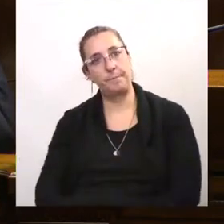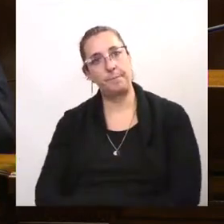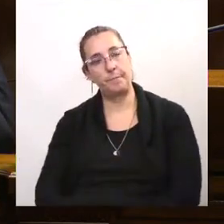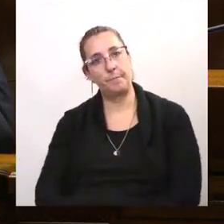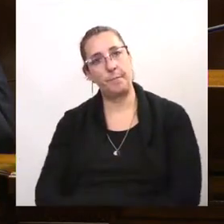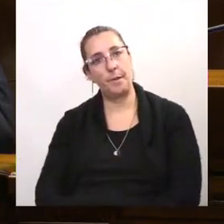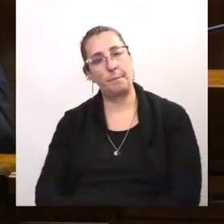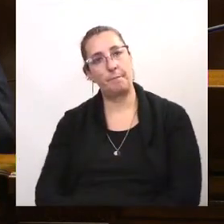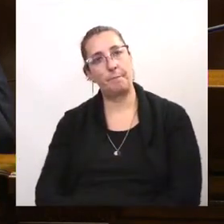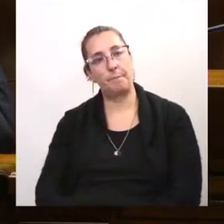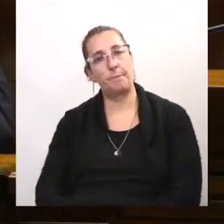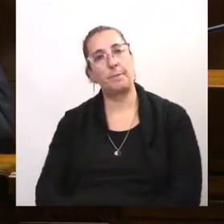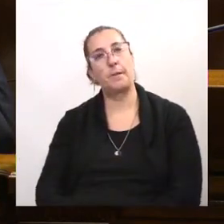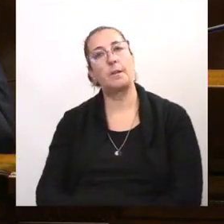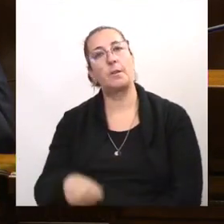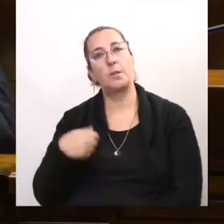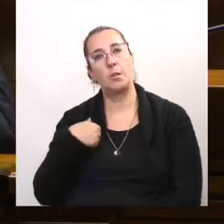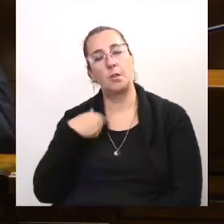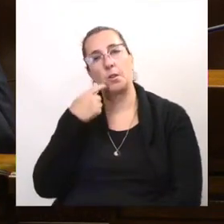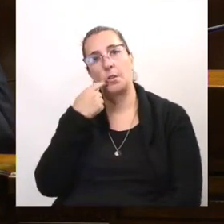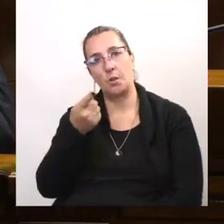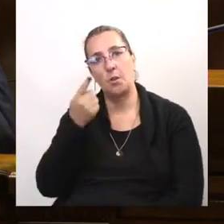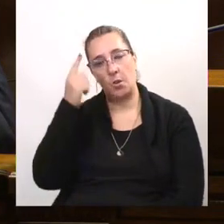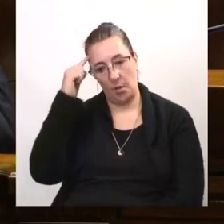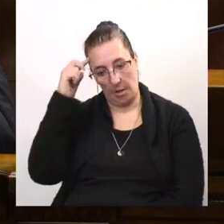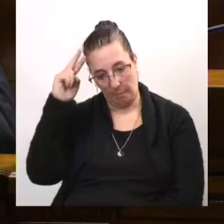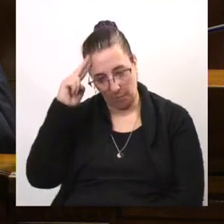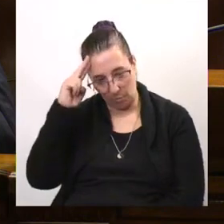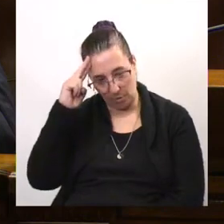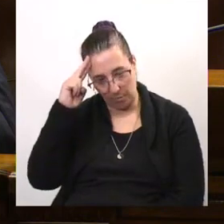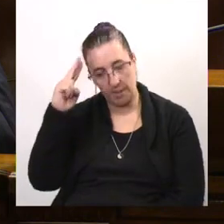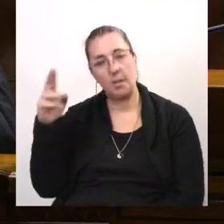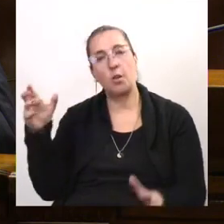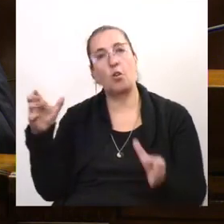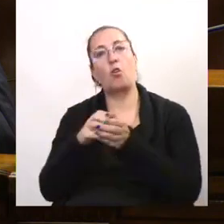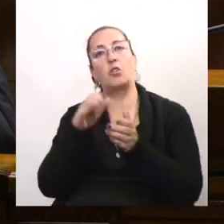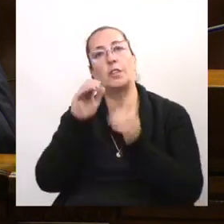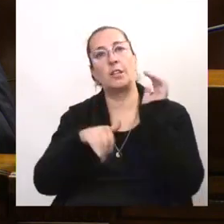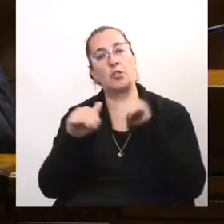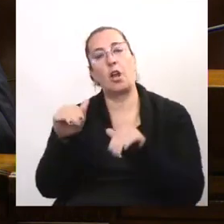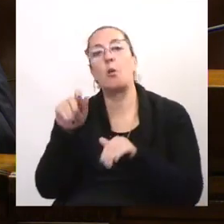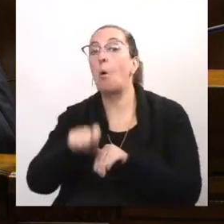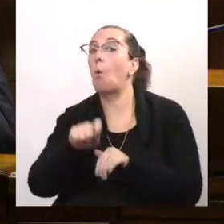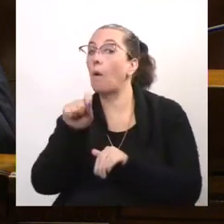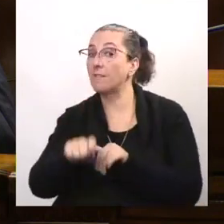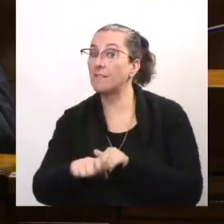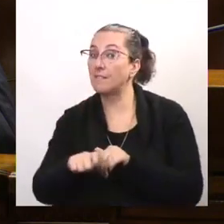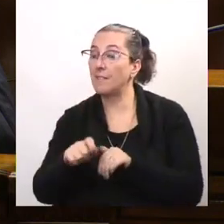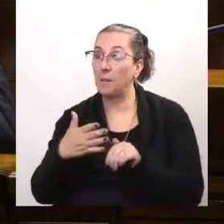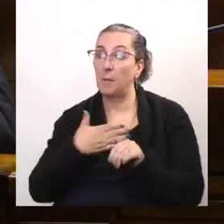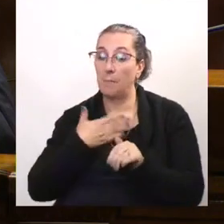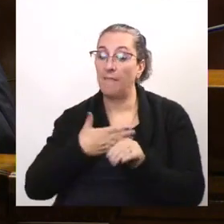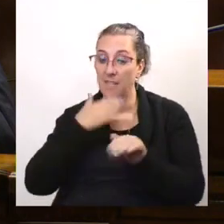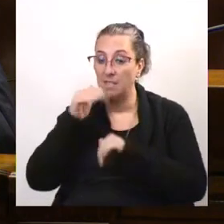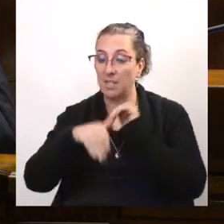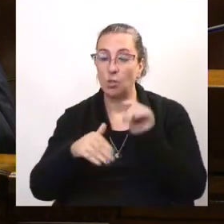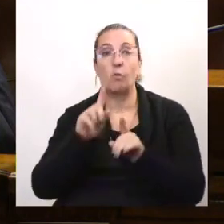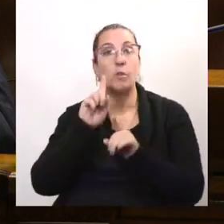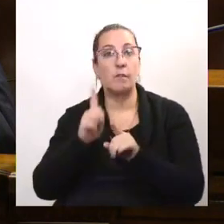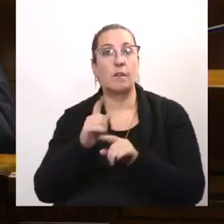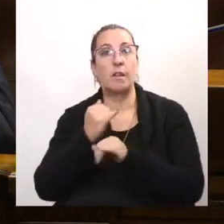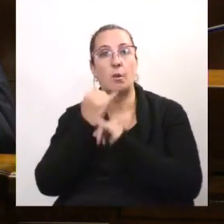Yo creo que la Corte Electoral, lo digo respetuosamente, como juez de plebiscito, tendría que